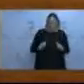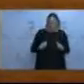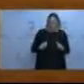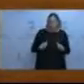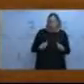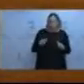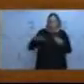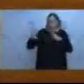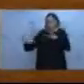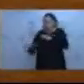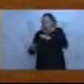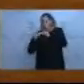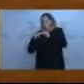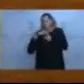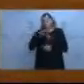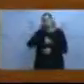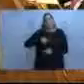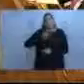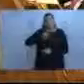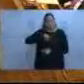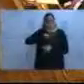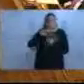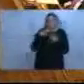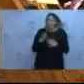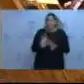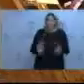de la enmienda de Podemos. Y gracias.